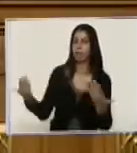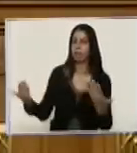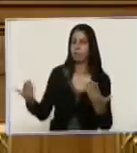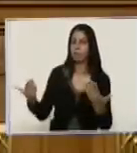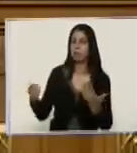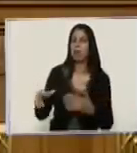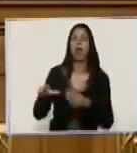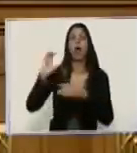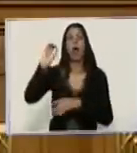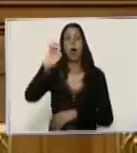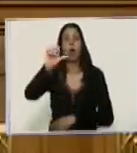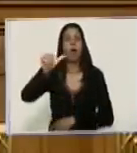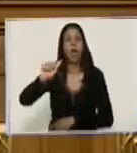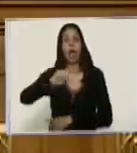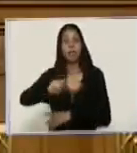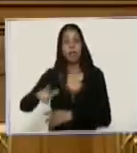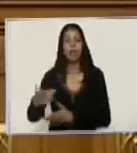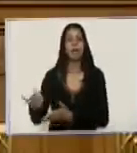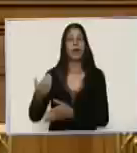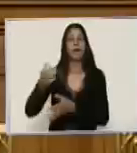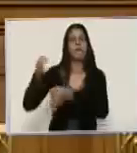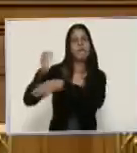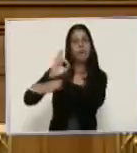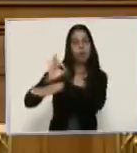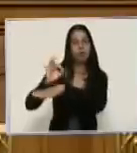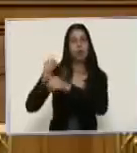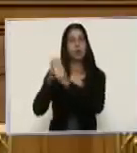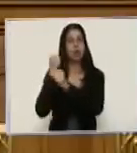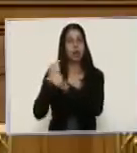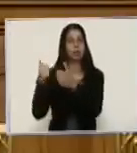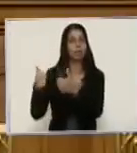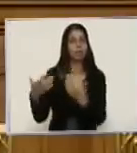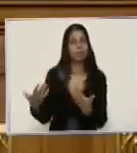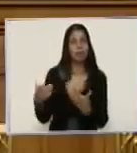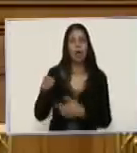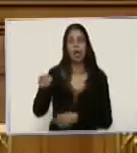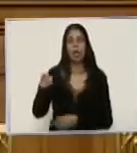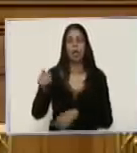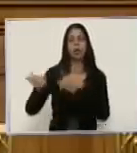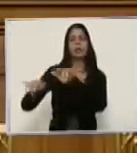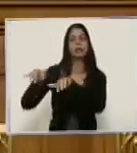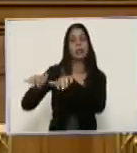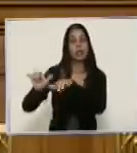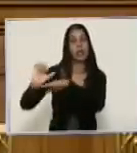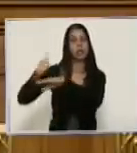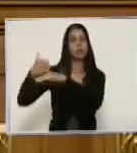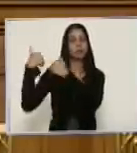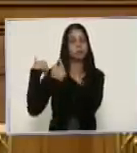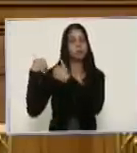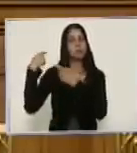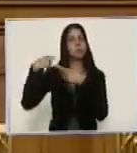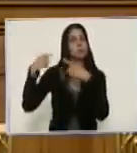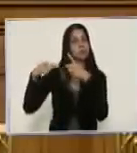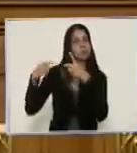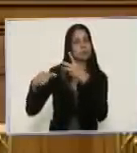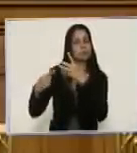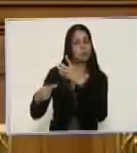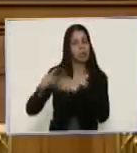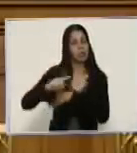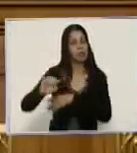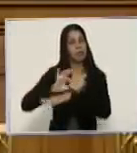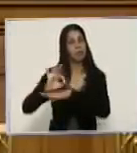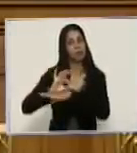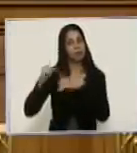efectivamente debe cumplir sus funciones. Funciones que le compete a él como secretario general de la OEA hacerlas